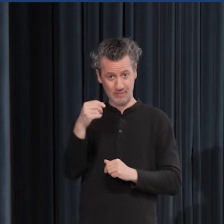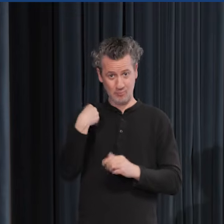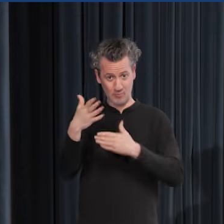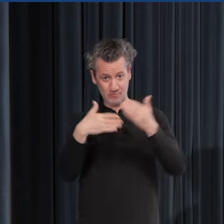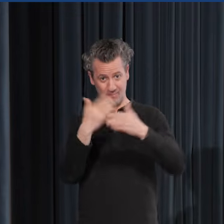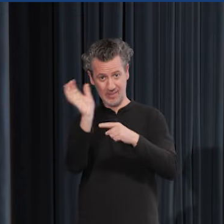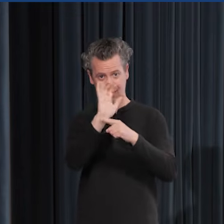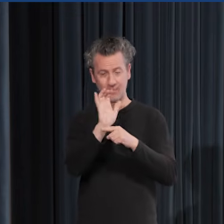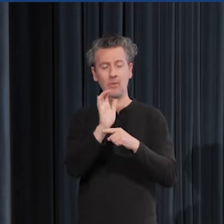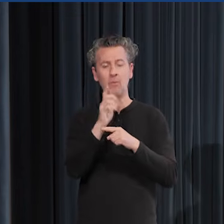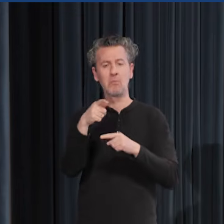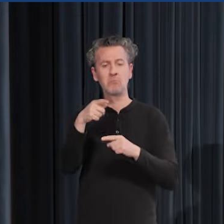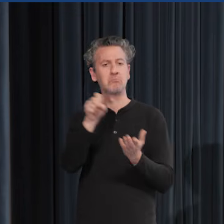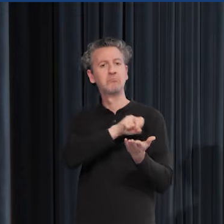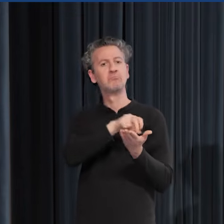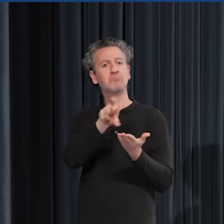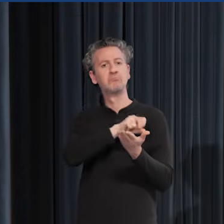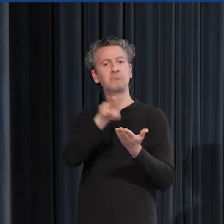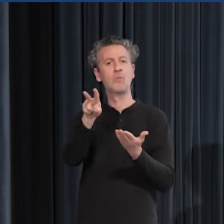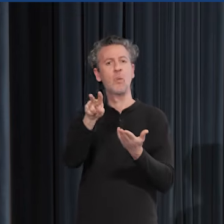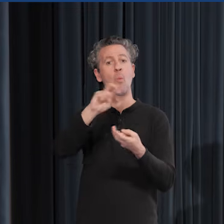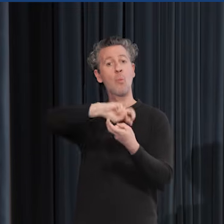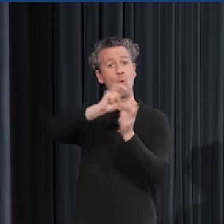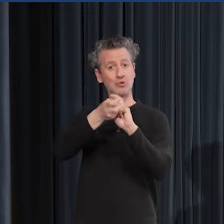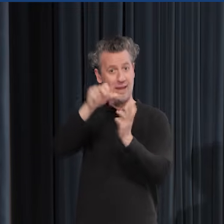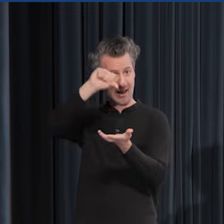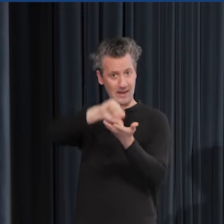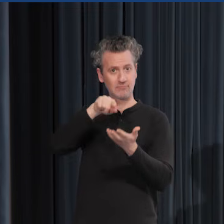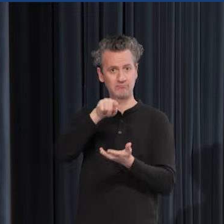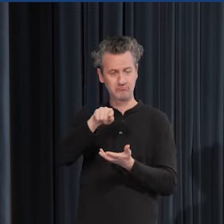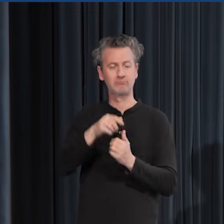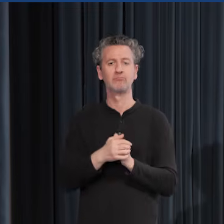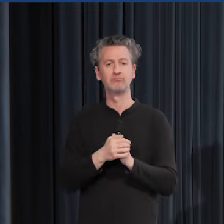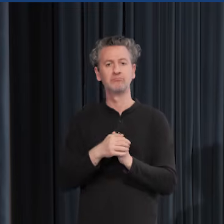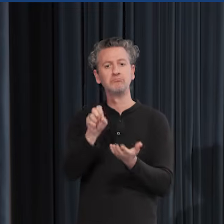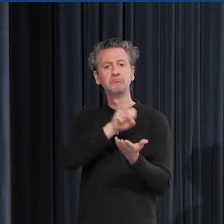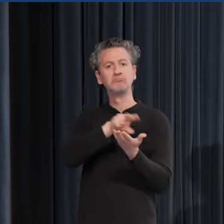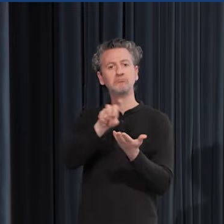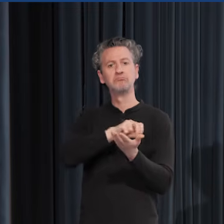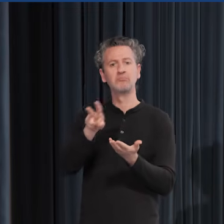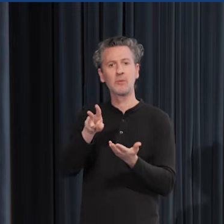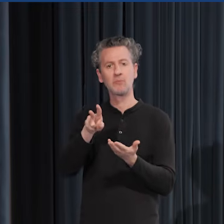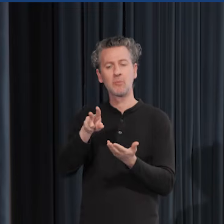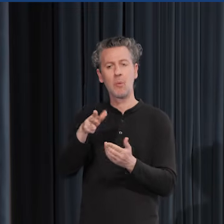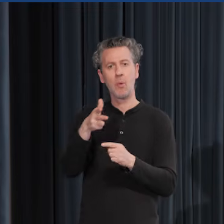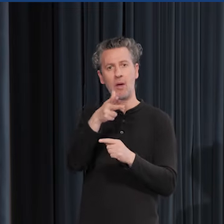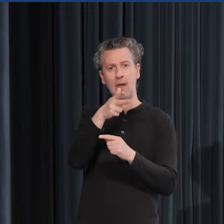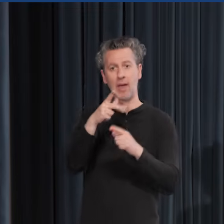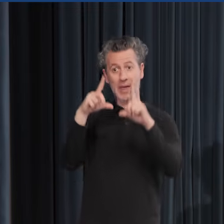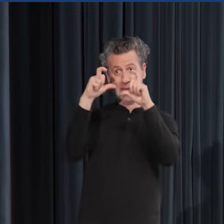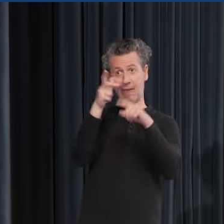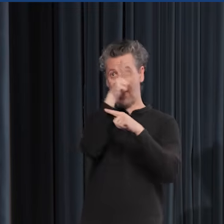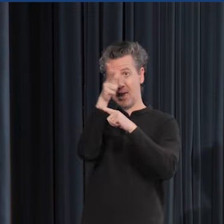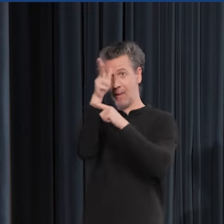deambula por una ciudad, que en este caso es Bruselas, con una pequeña cámara de bolsillo, y